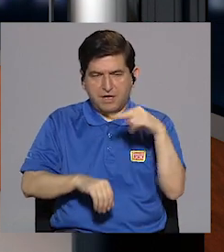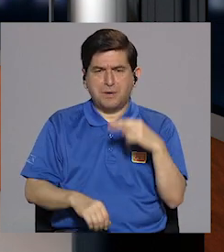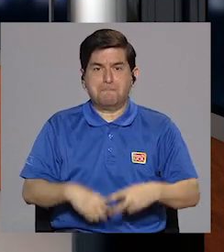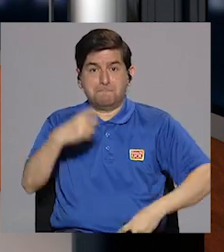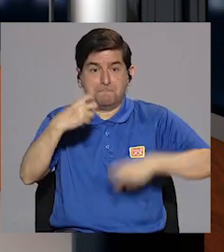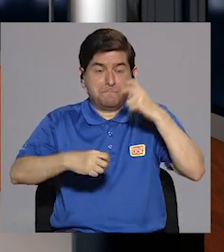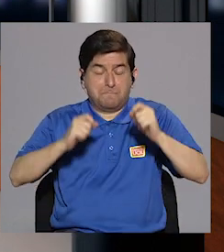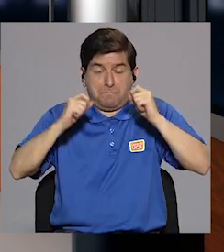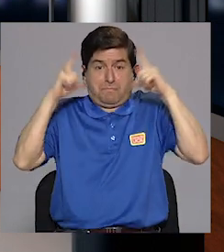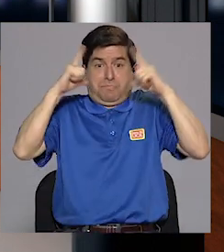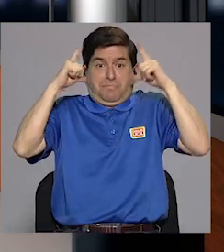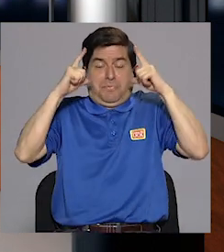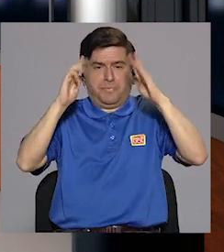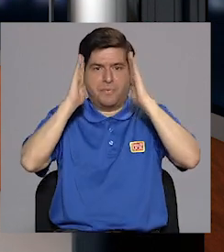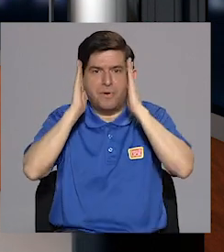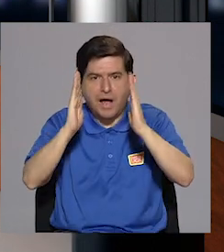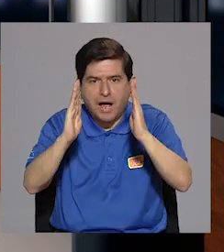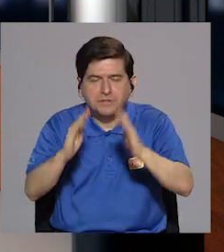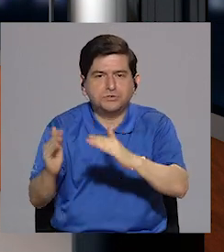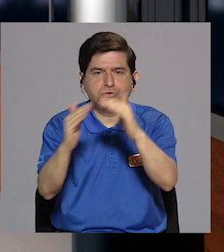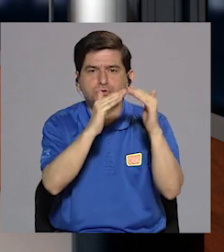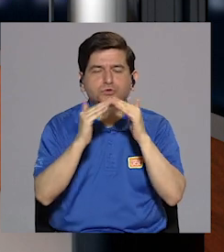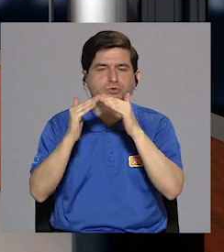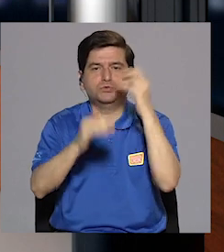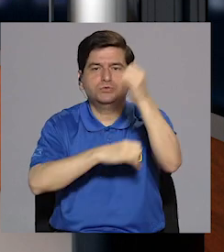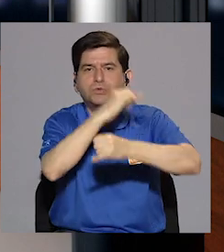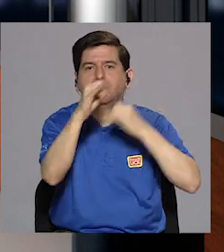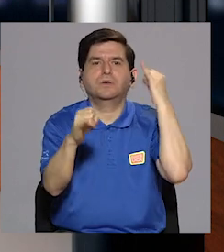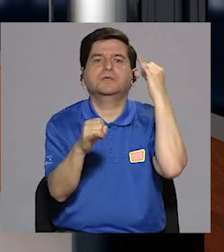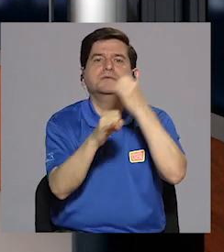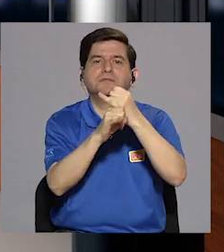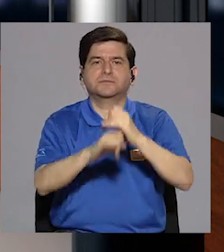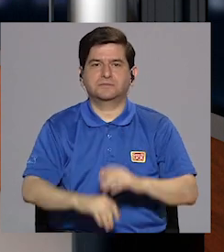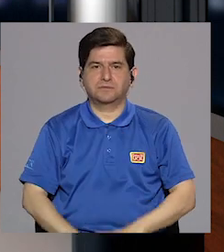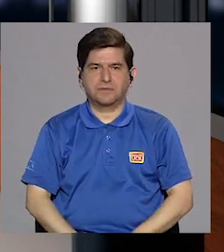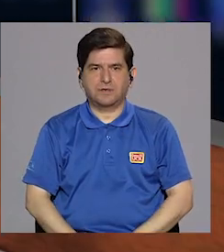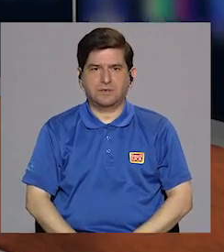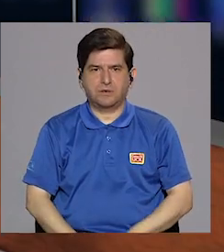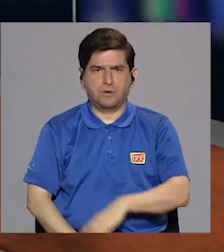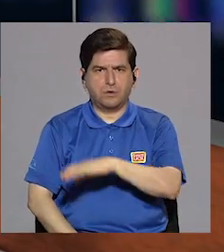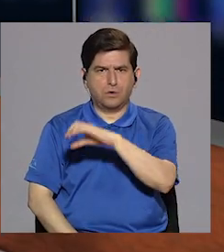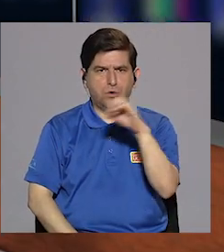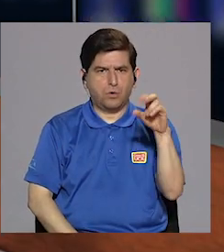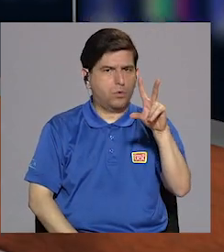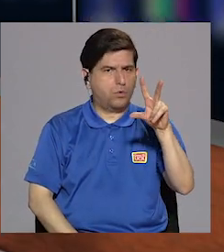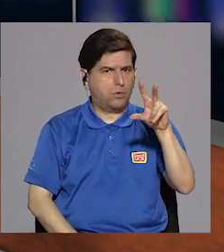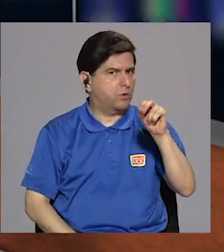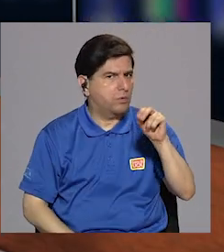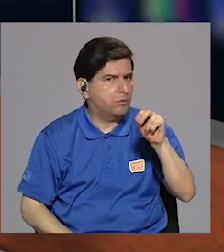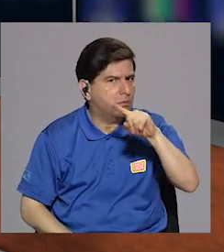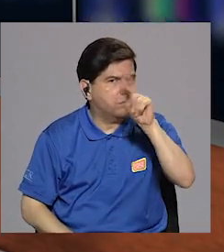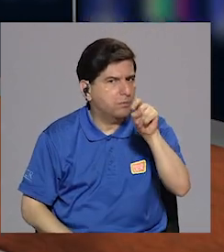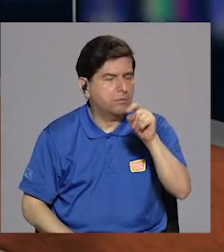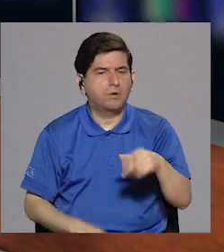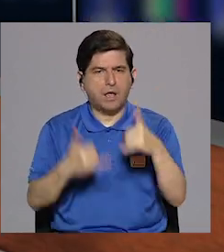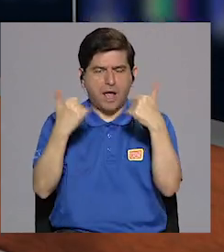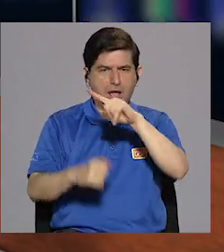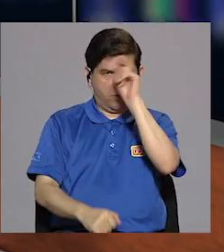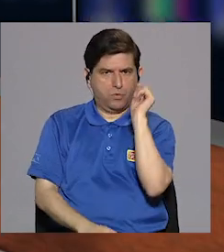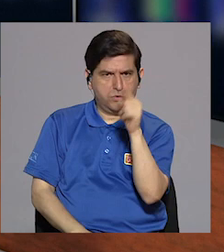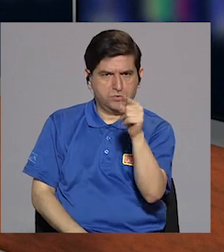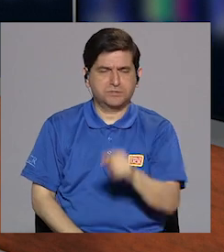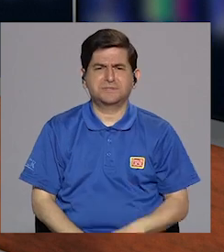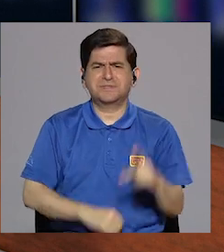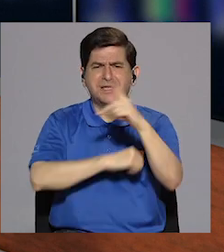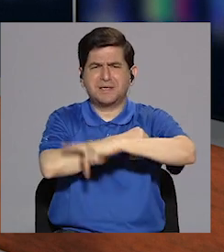que llame la atención de la comunidad internacional. ¿O no? Ahora preguntas, ¿de cuál país